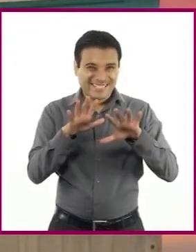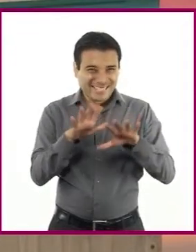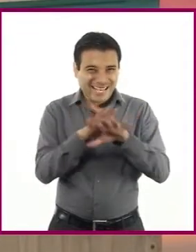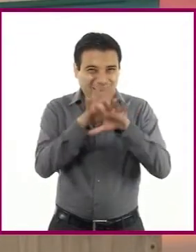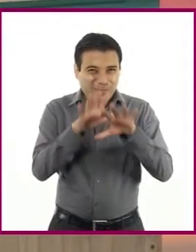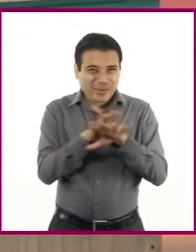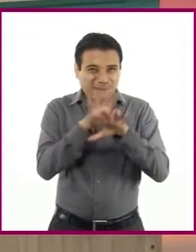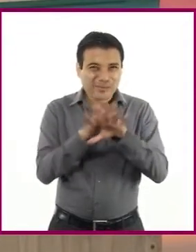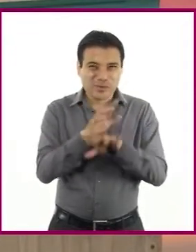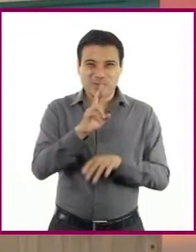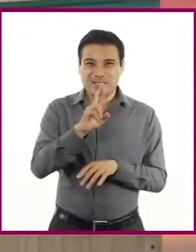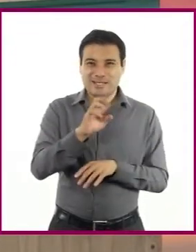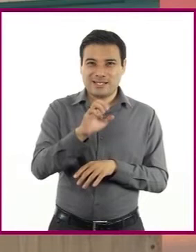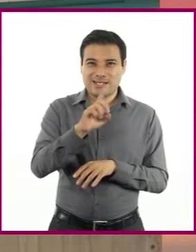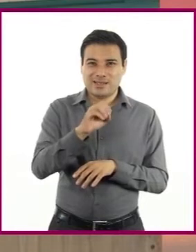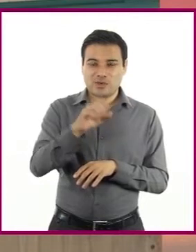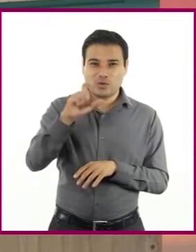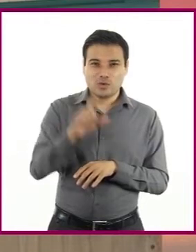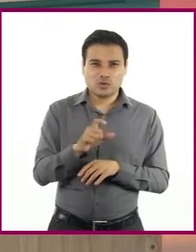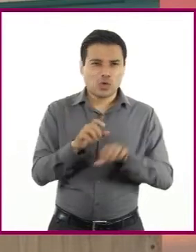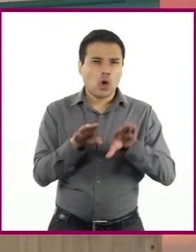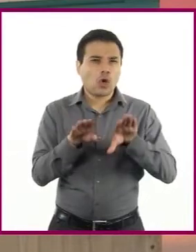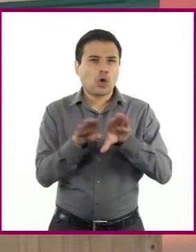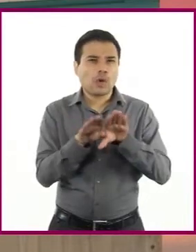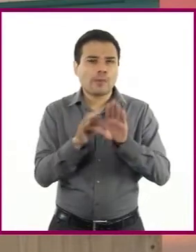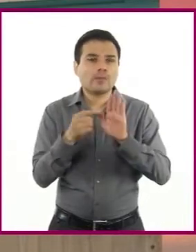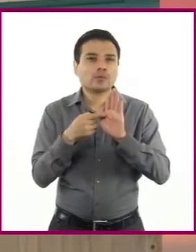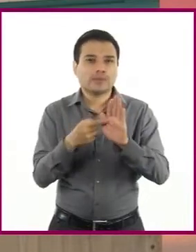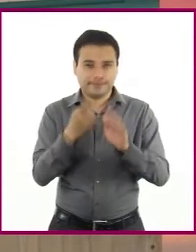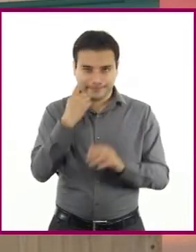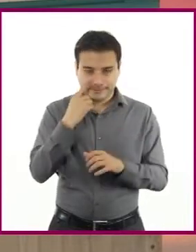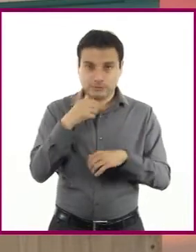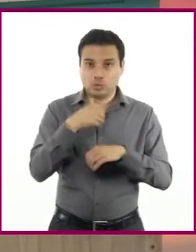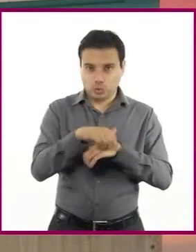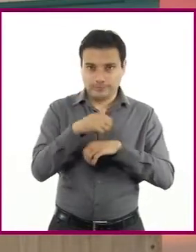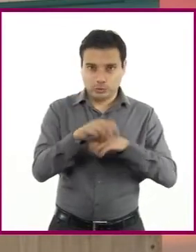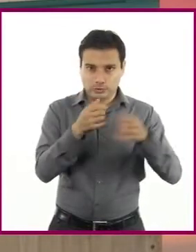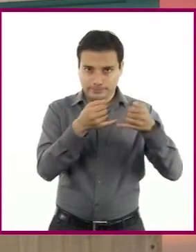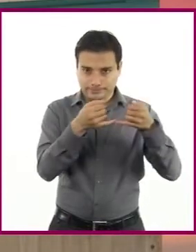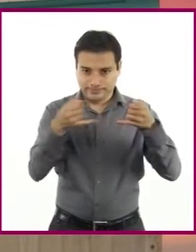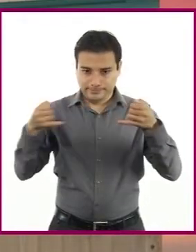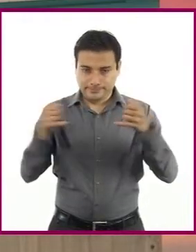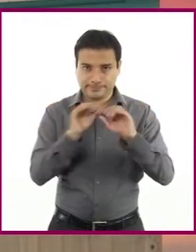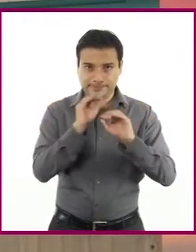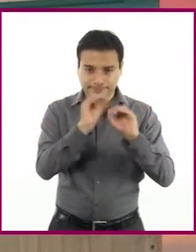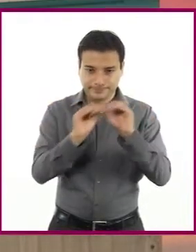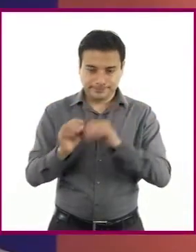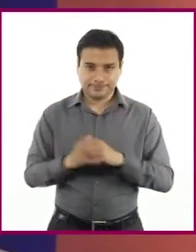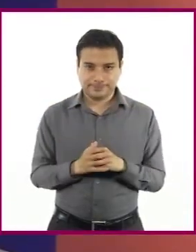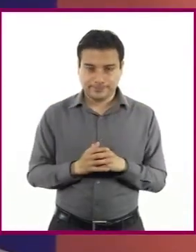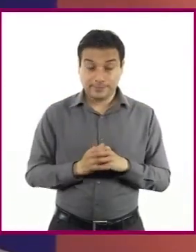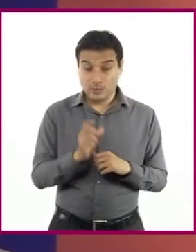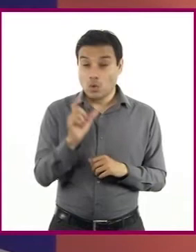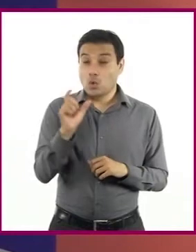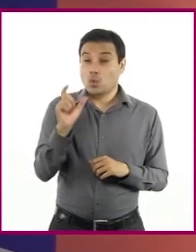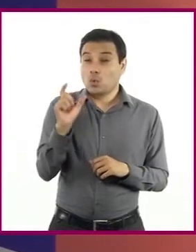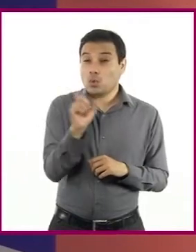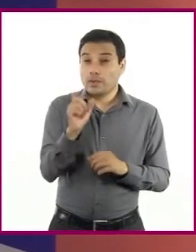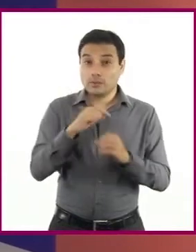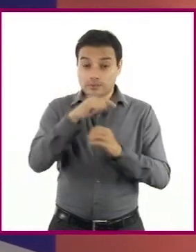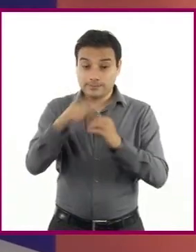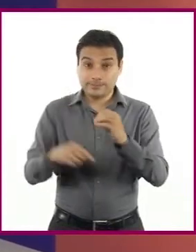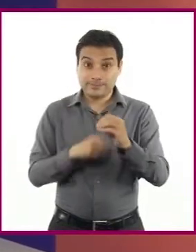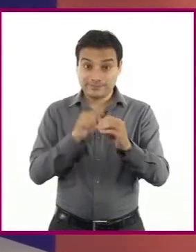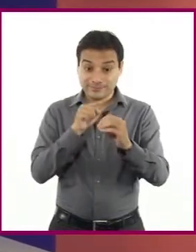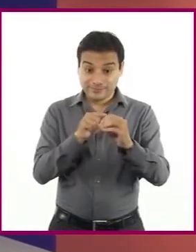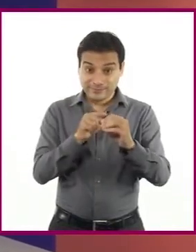reacciones redox pueden representarse en la recta numérica. Cuando un elemento cambia